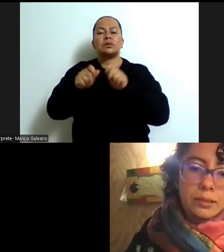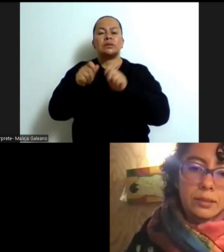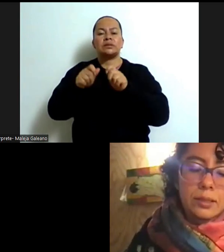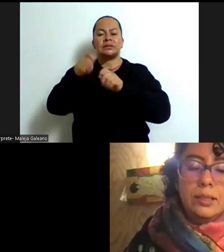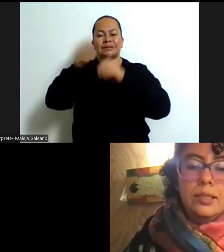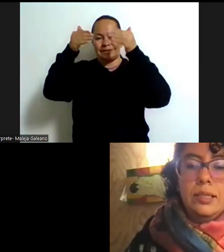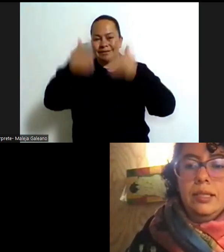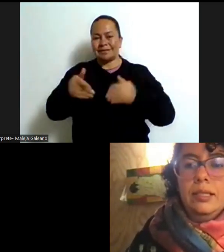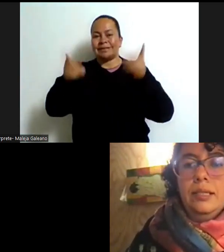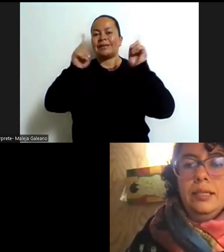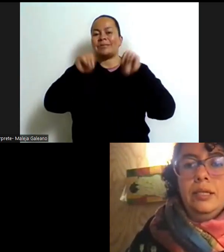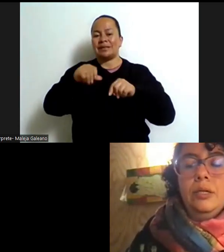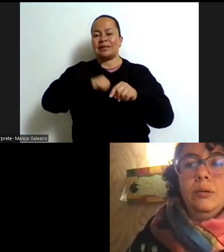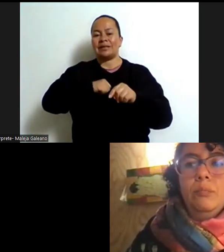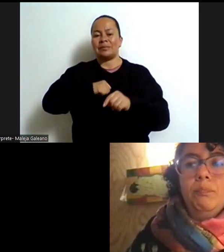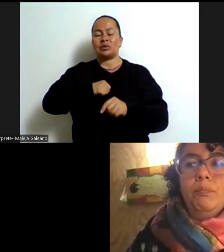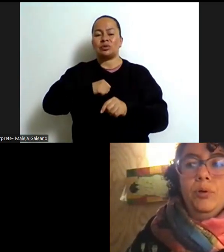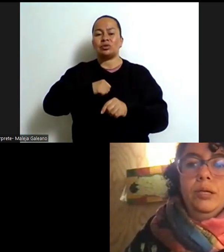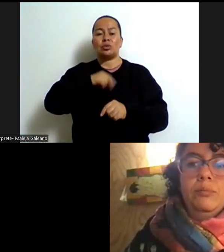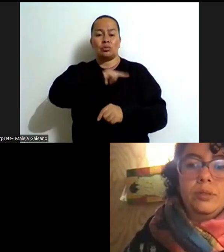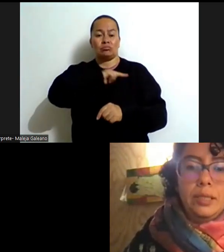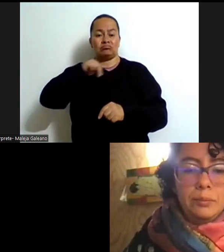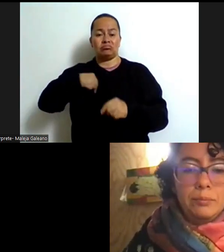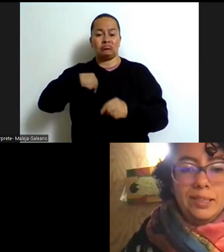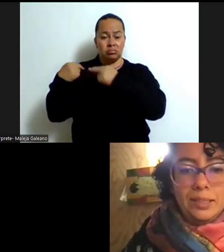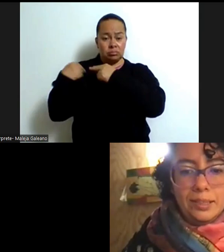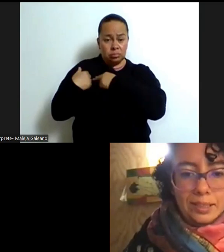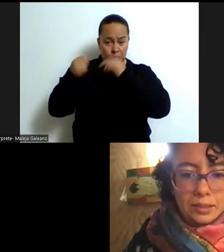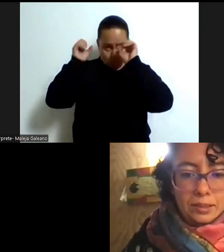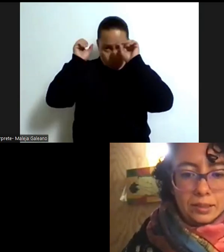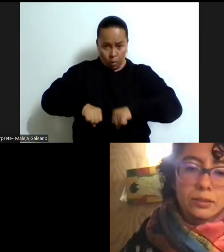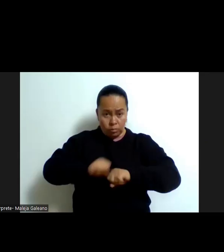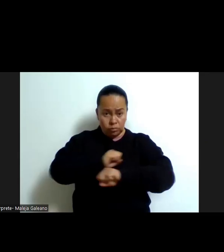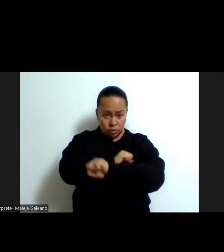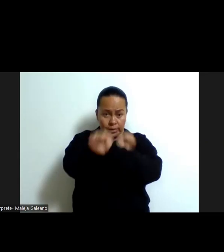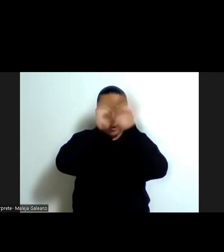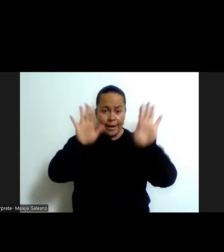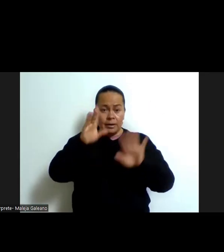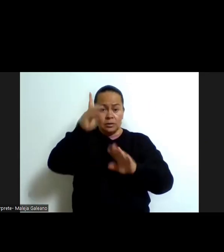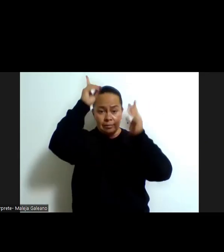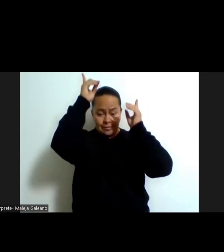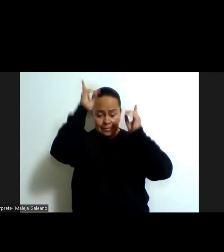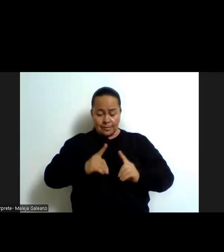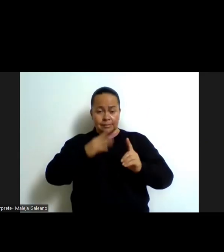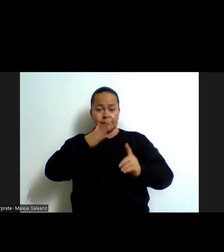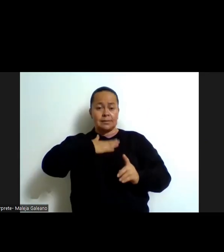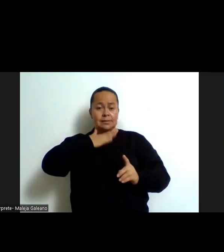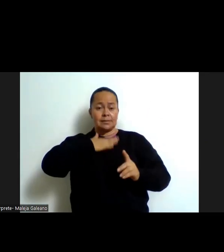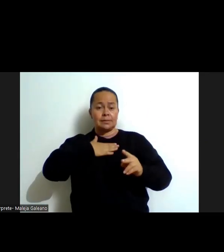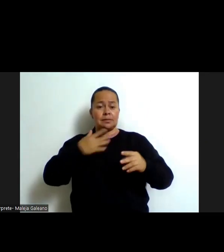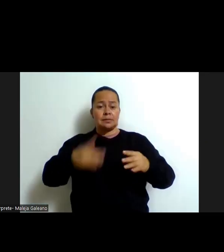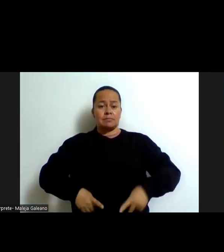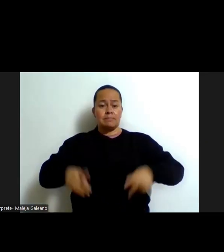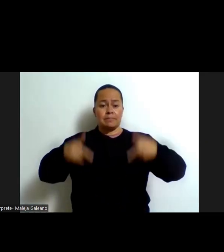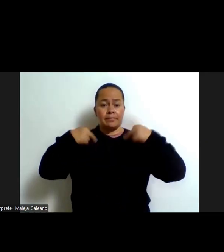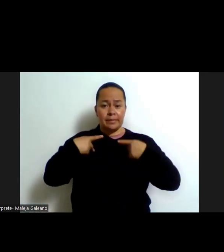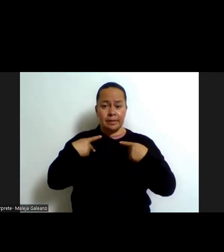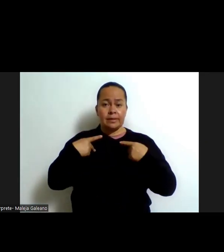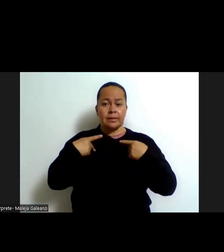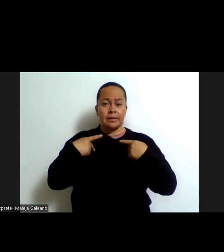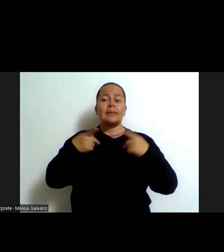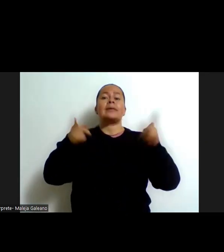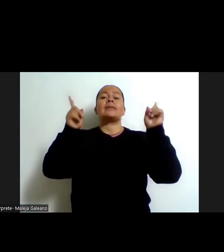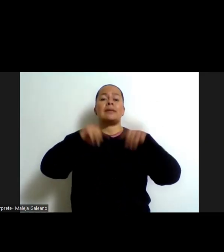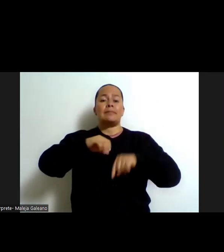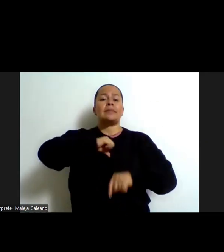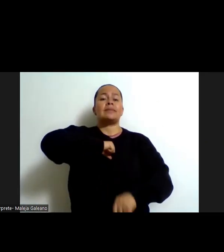sí eh podemos claramente decidir sobre nuestras vidas sí eh tenemos